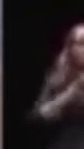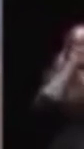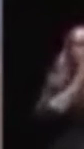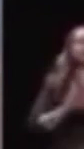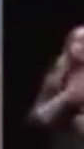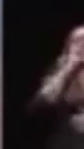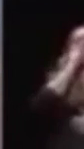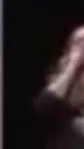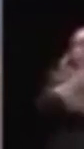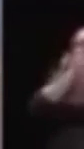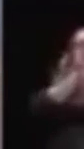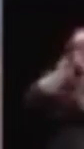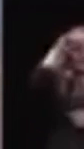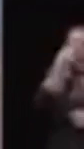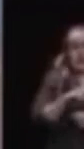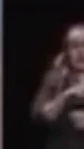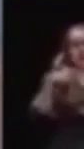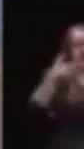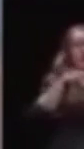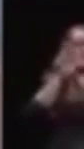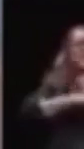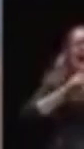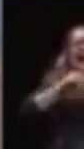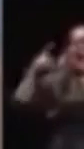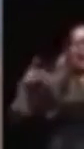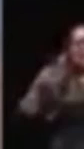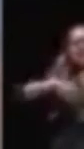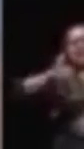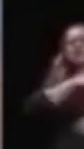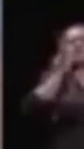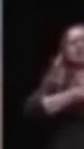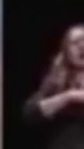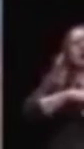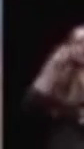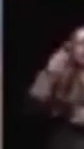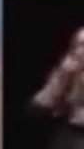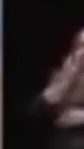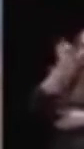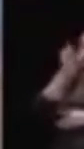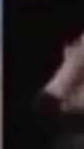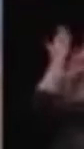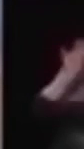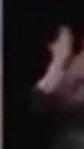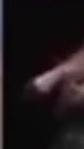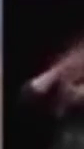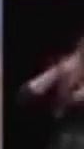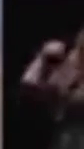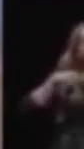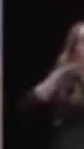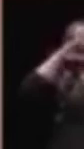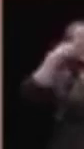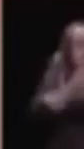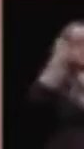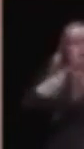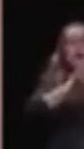la Ciudad de México, la más grande y una de las mejores formadas a nivel nacional, se encargará de la